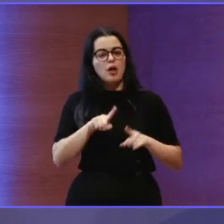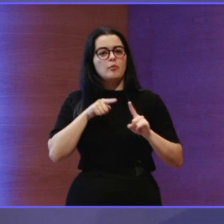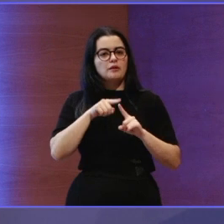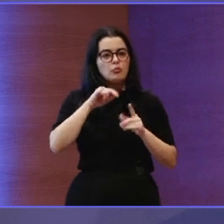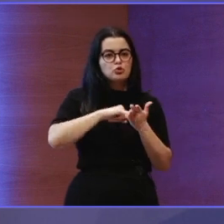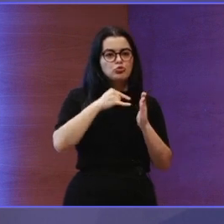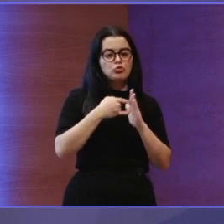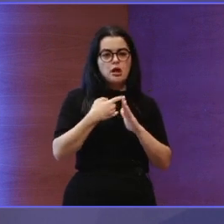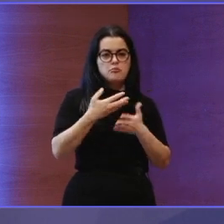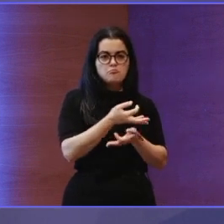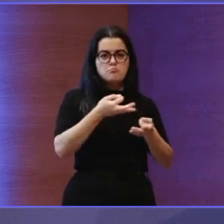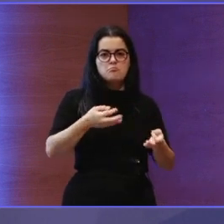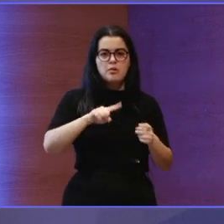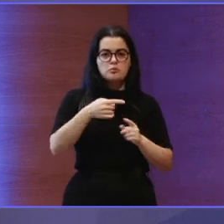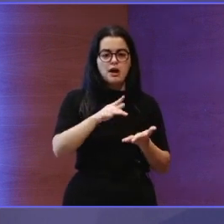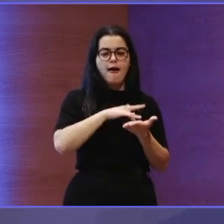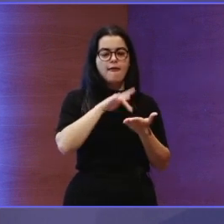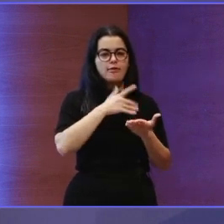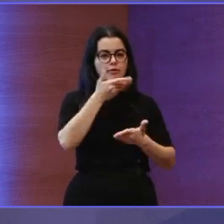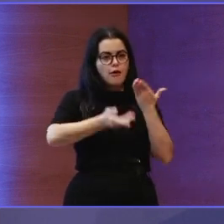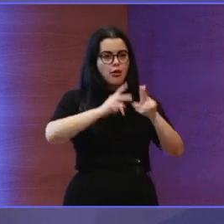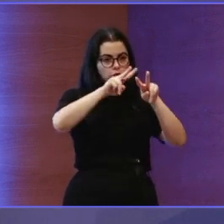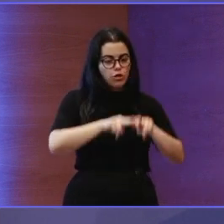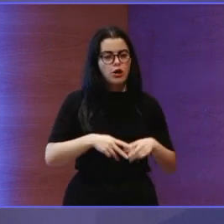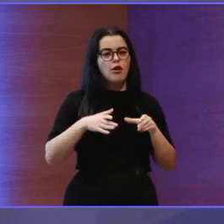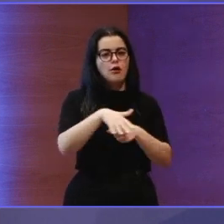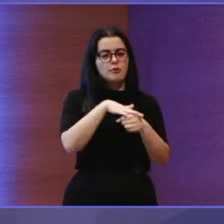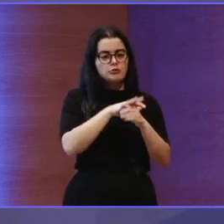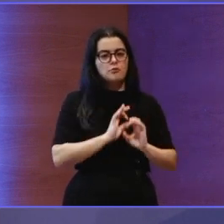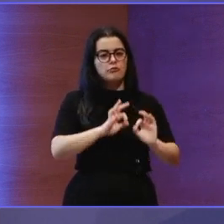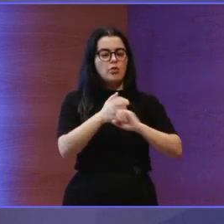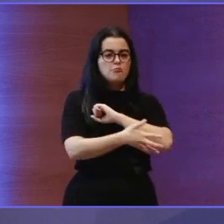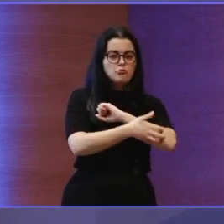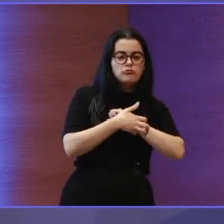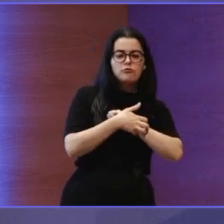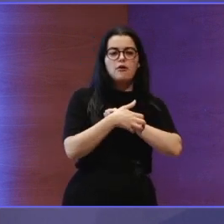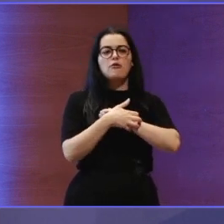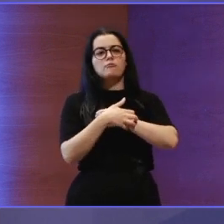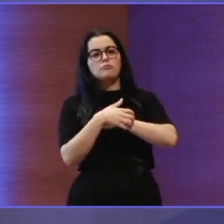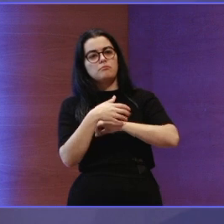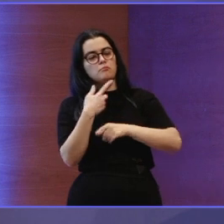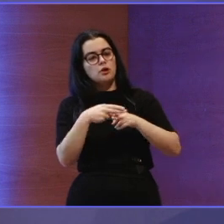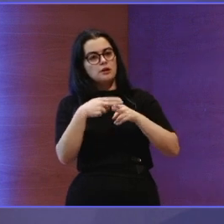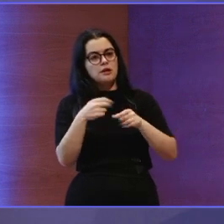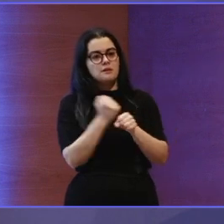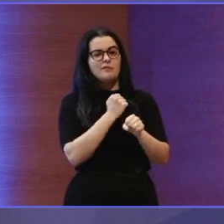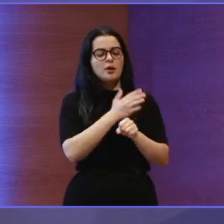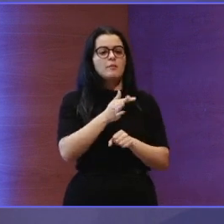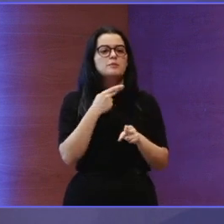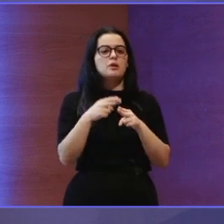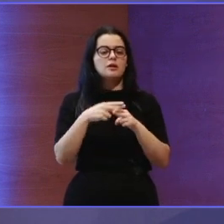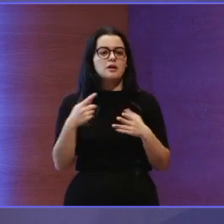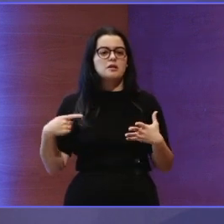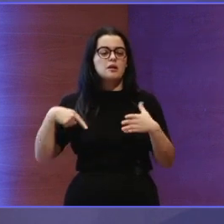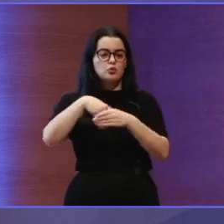Eh pues para establecer la agenda de la evaluación en el ámbito específico de la pobreza eh las políticas de empleo y las políticas contra la